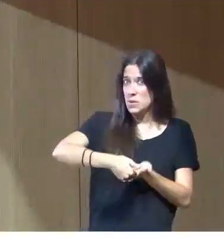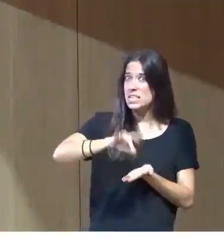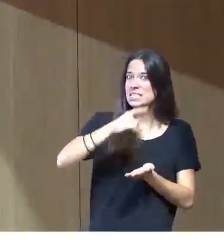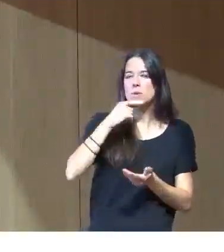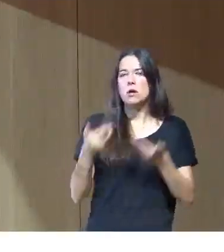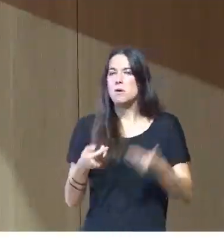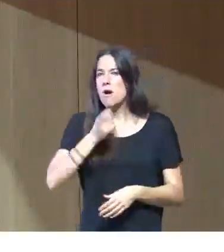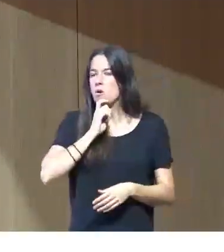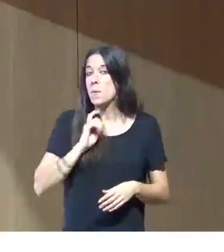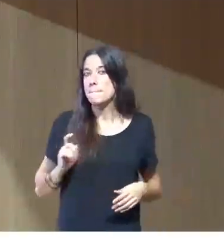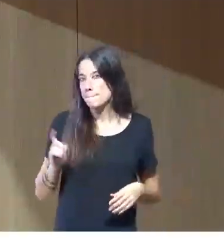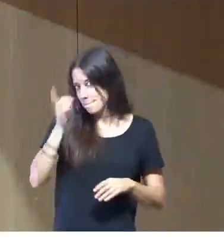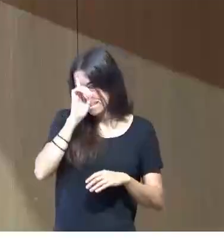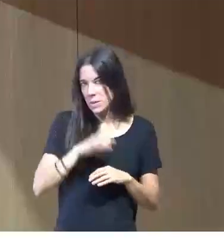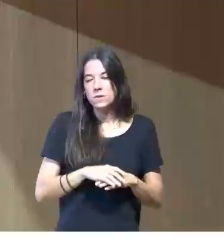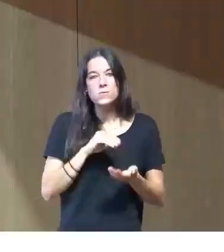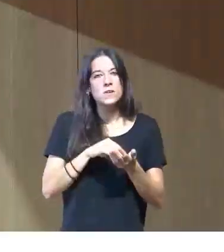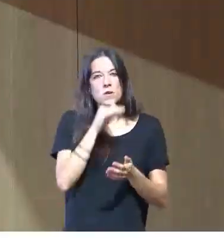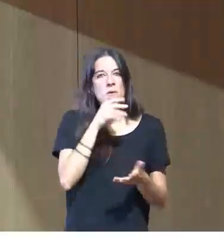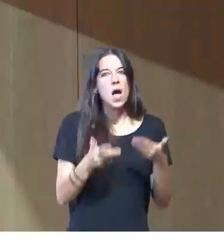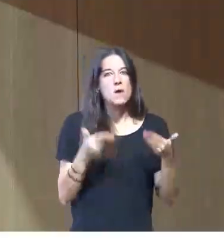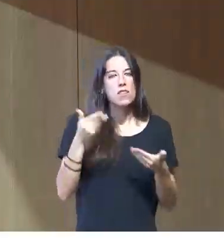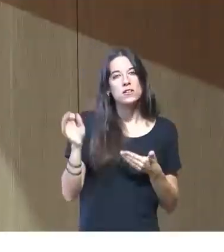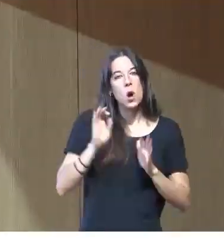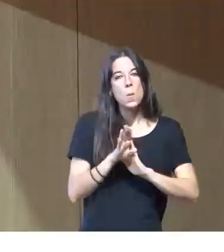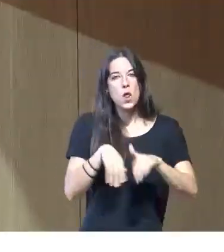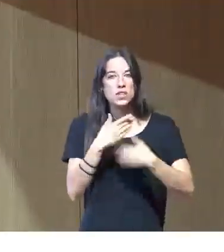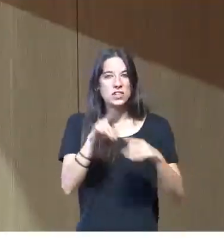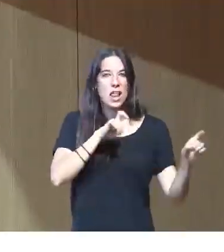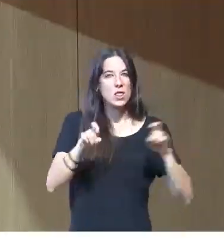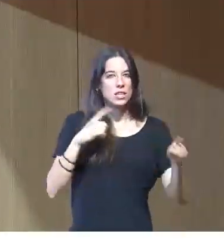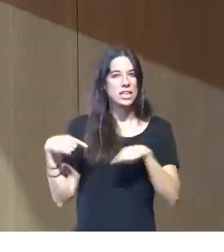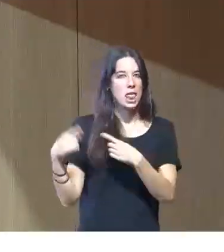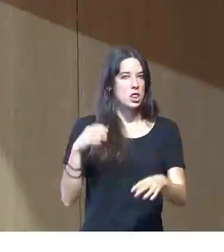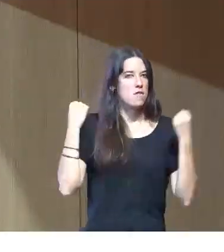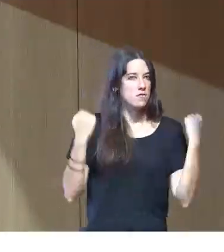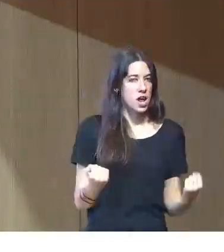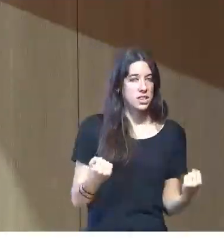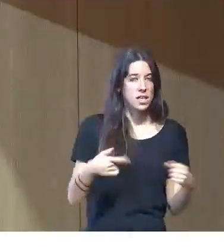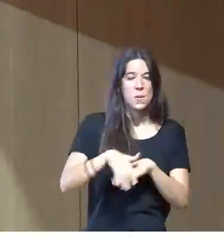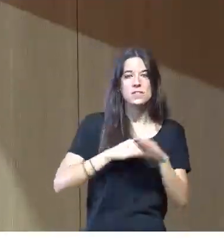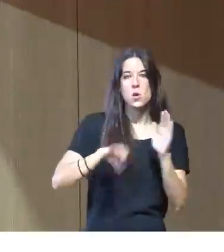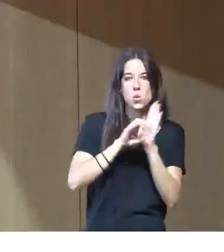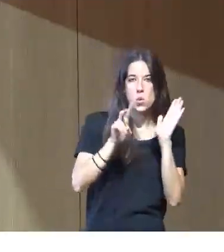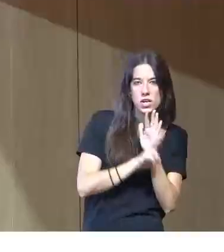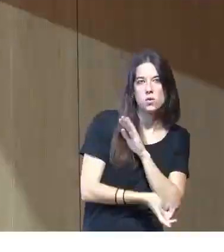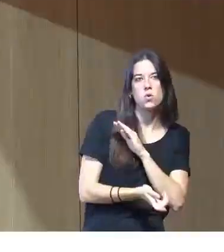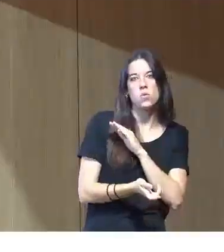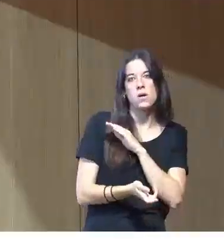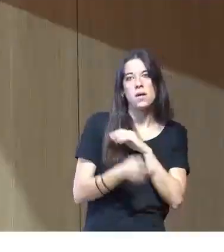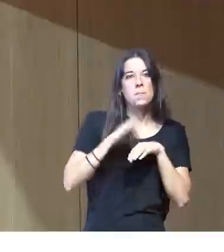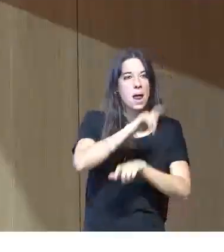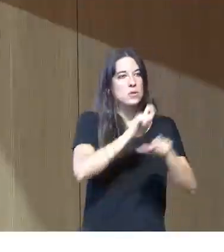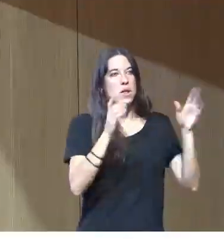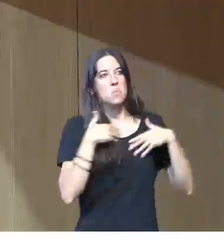evalúan se siguen haciendo evaluaciones a veces o procesos de selección muy tradicionales en base al currículum iguales para todos